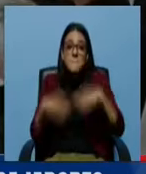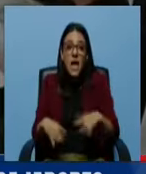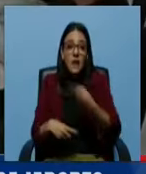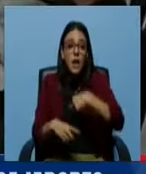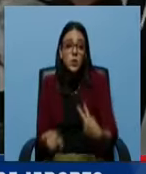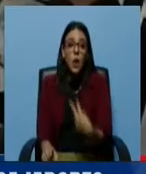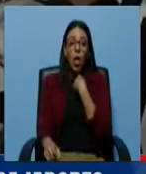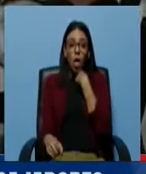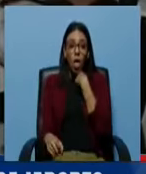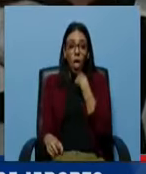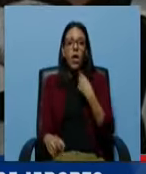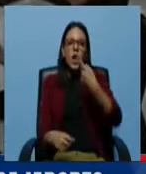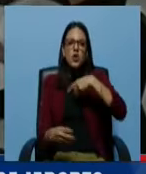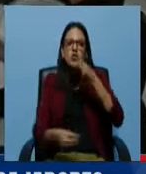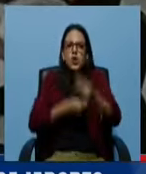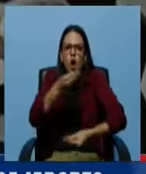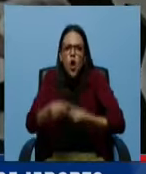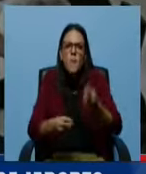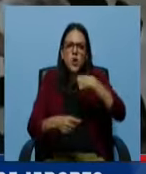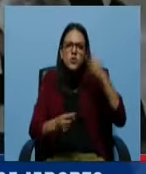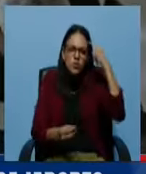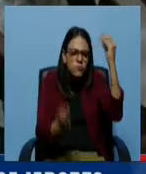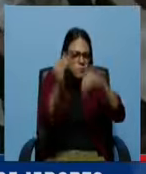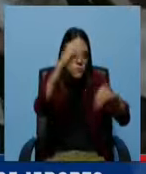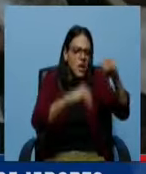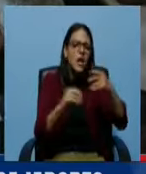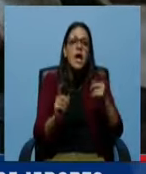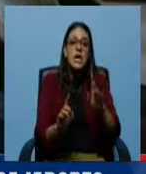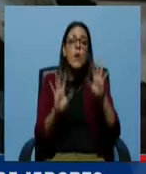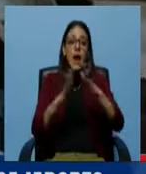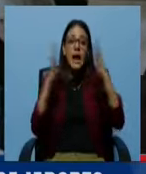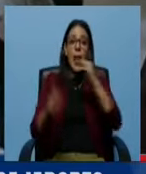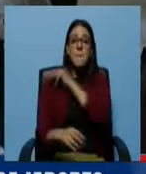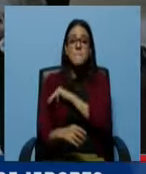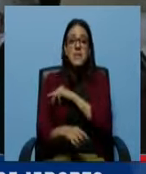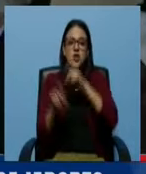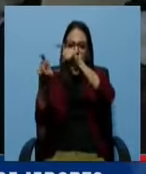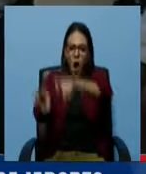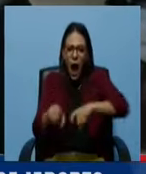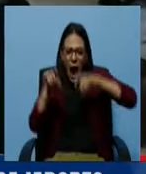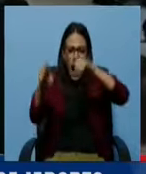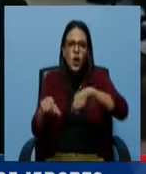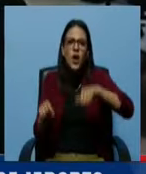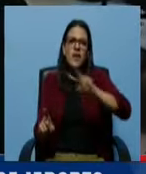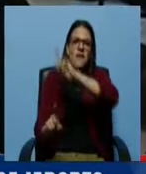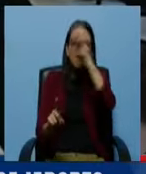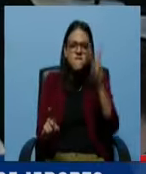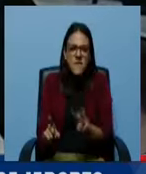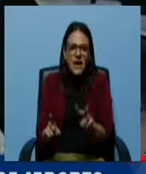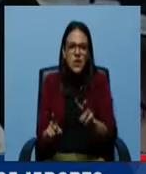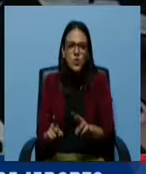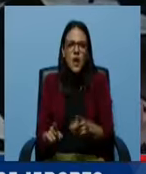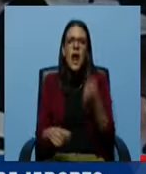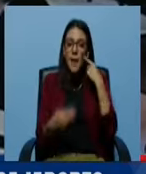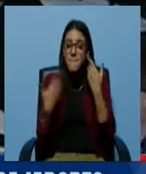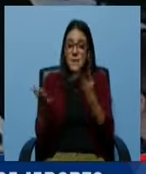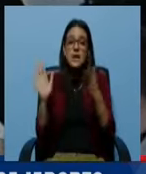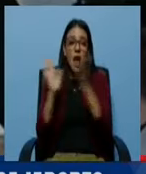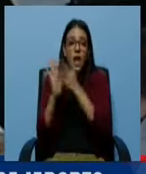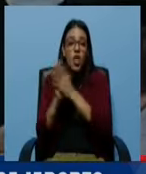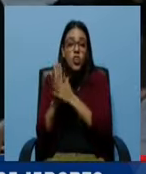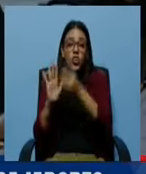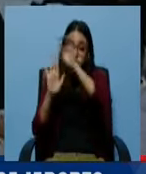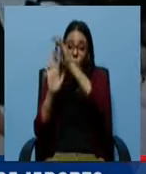misión AgroVenezuela, que tiene 10 vértices. No sé si ustedes la conocen. Sería bueno entregarle los documentos de la gran